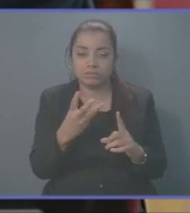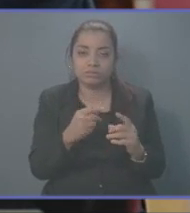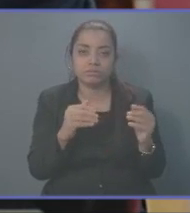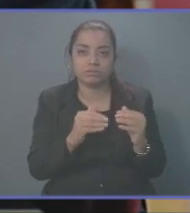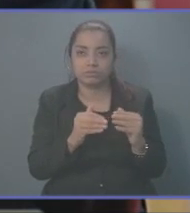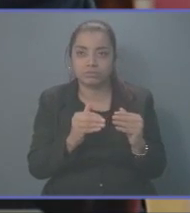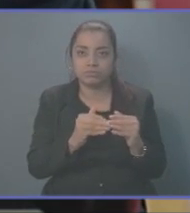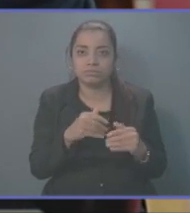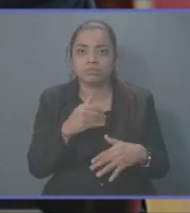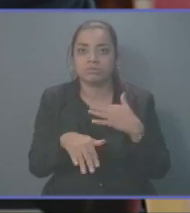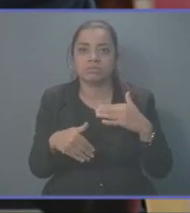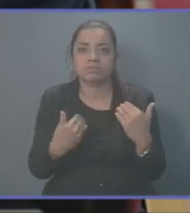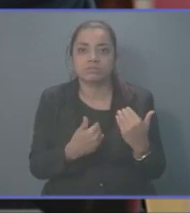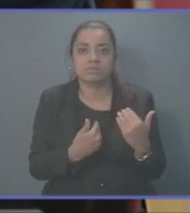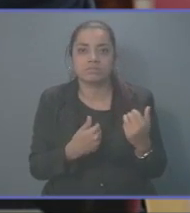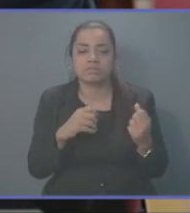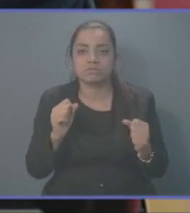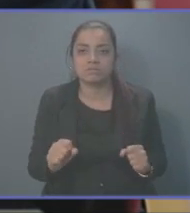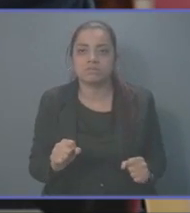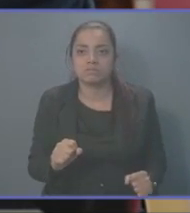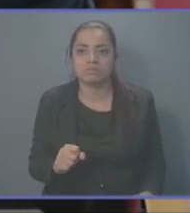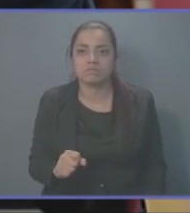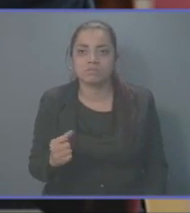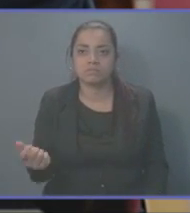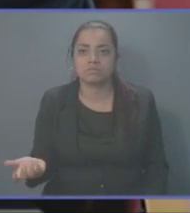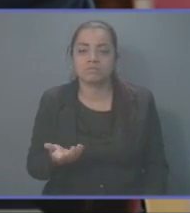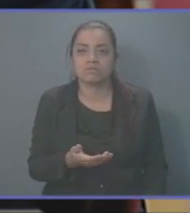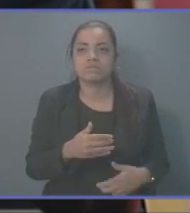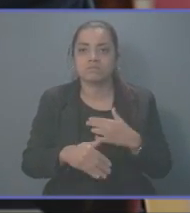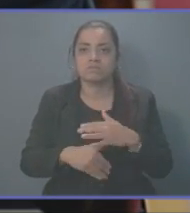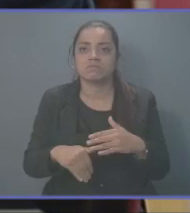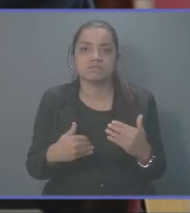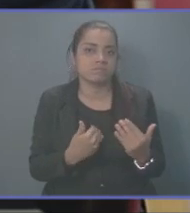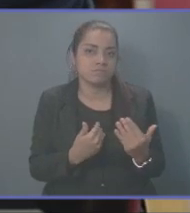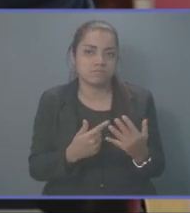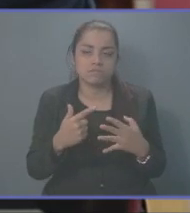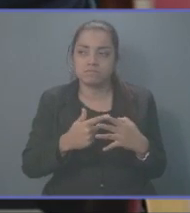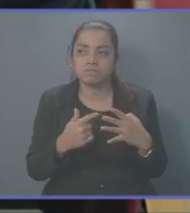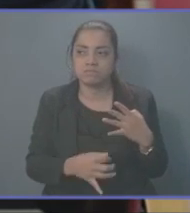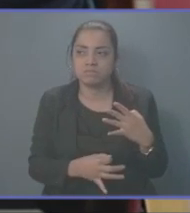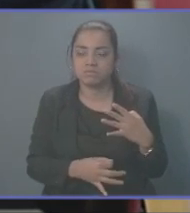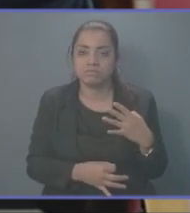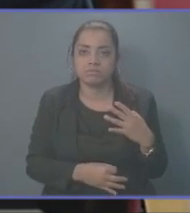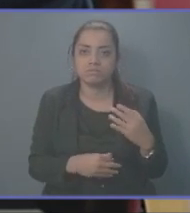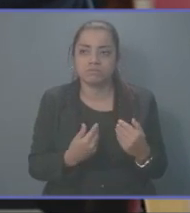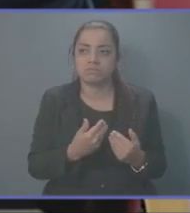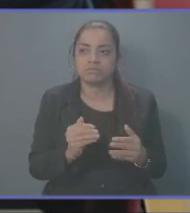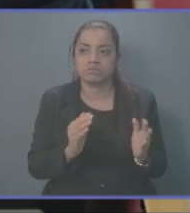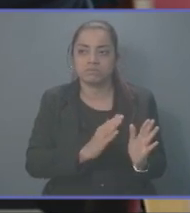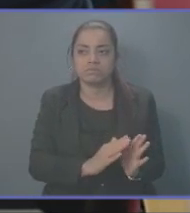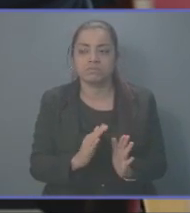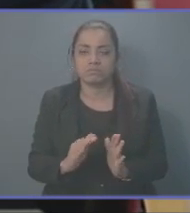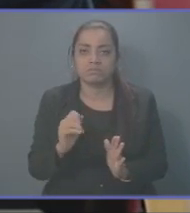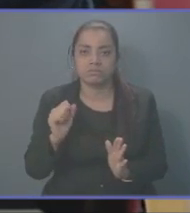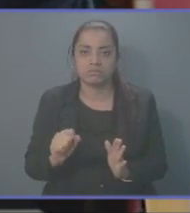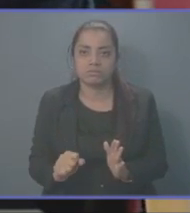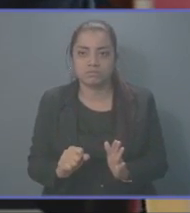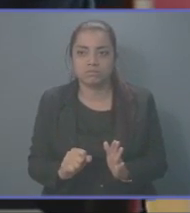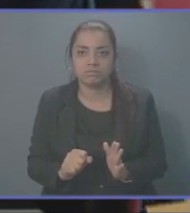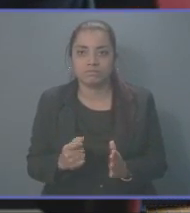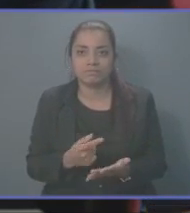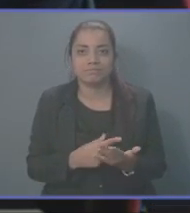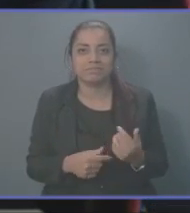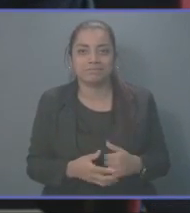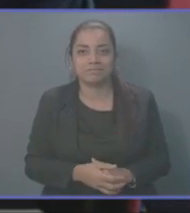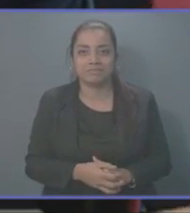Asimismo, las declaraciones de mercancías se considerarán de manera individual e independiente.